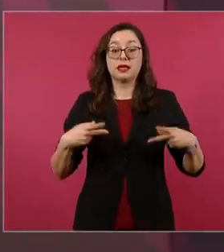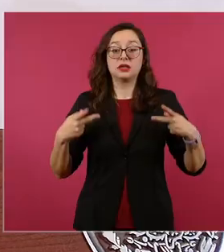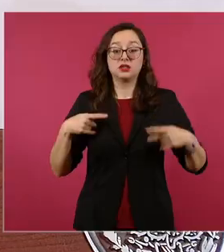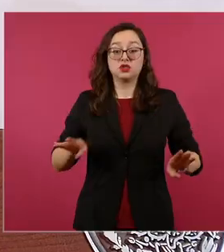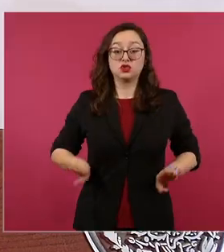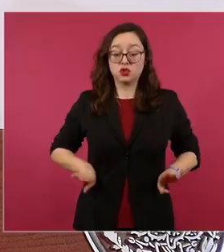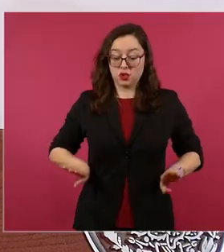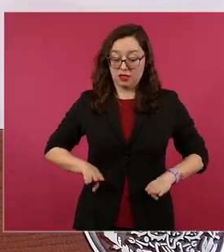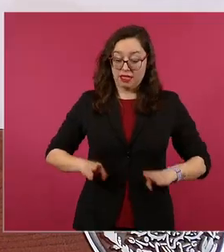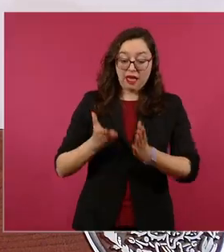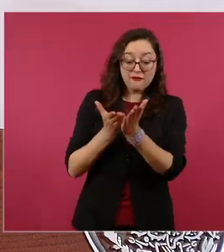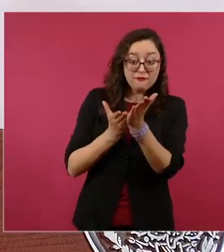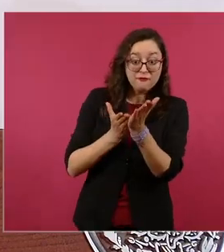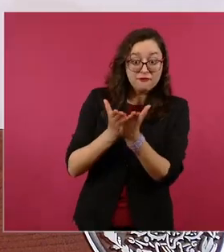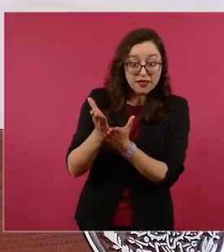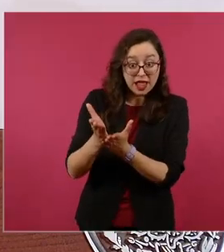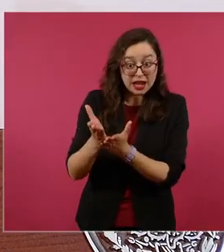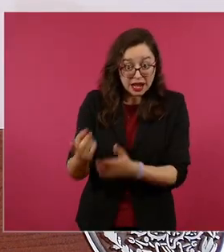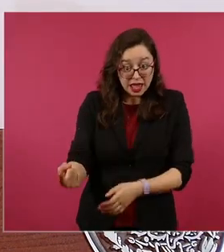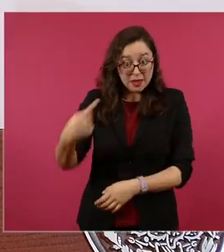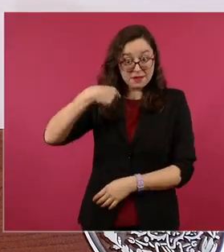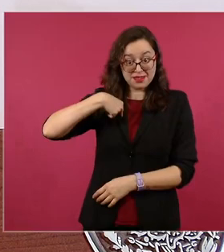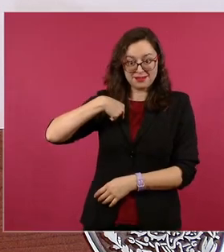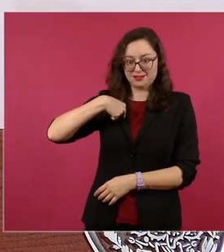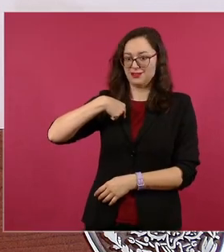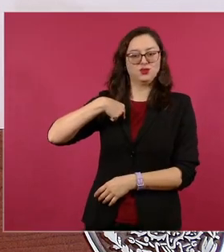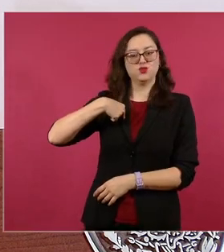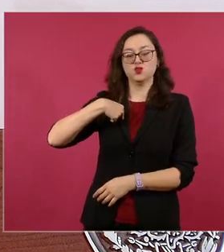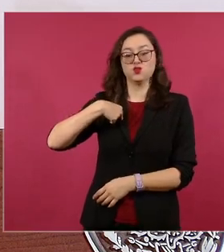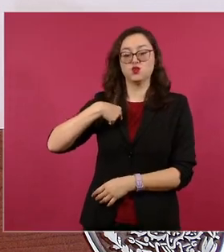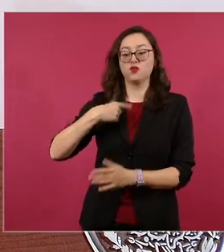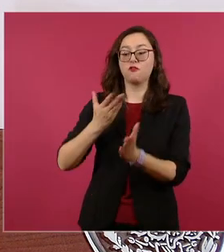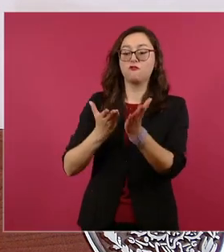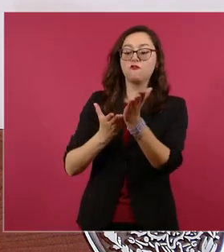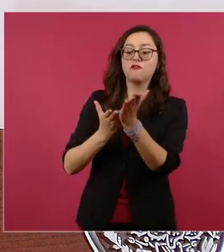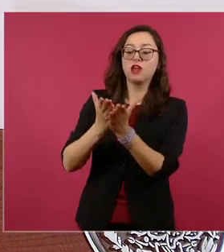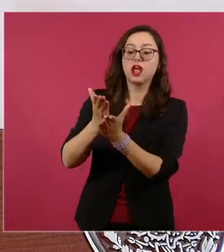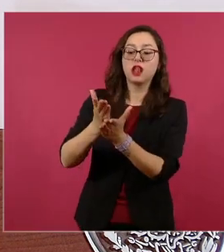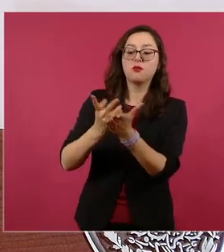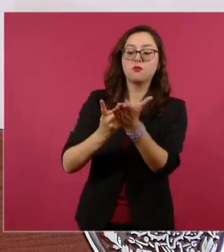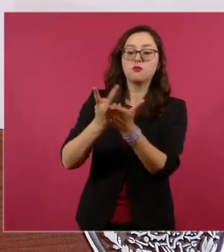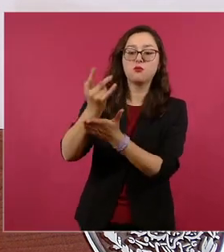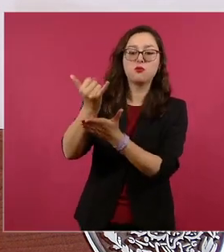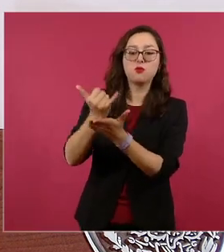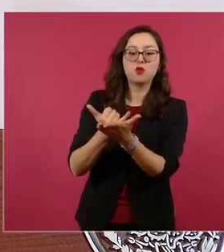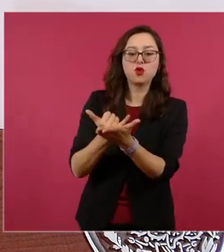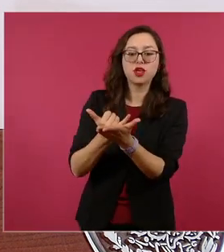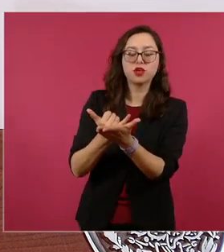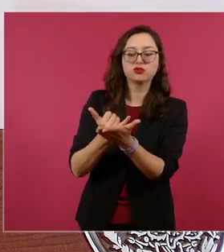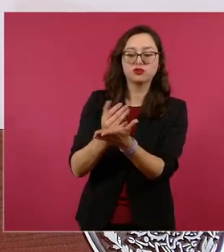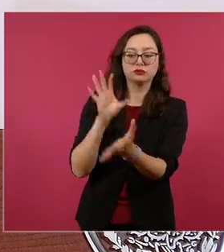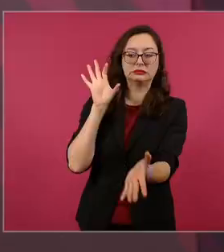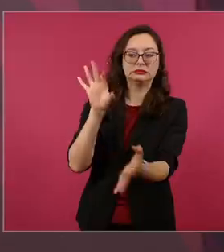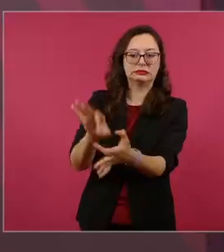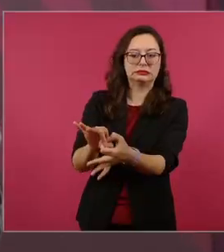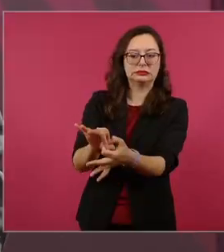es la lealtad al proyecto, la identificación con el